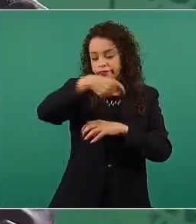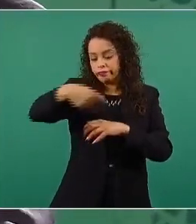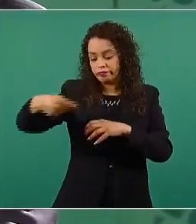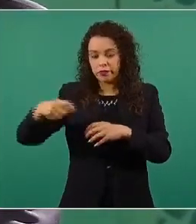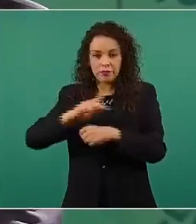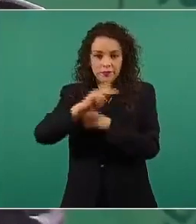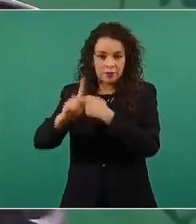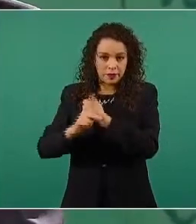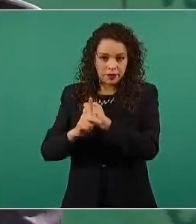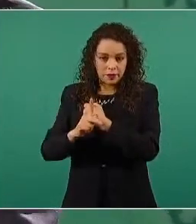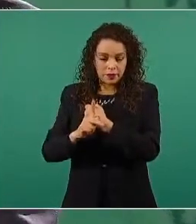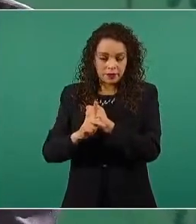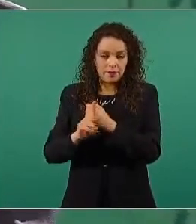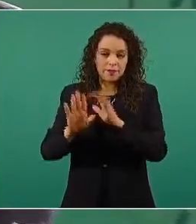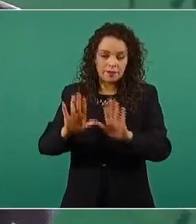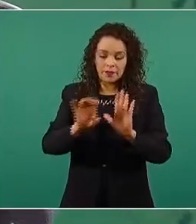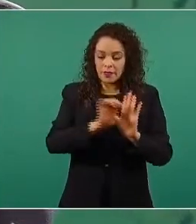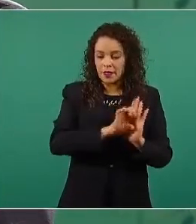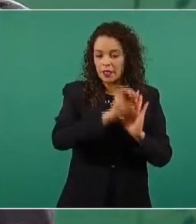Por ejemplo,